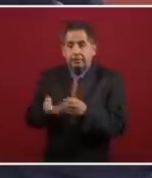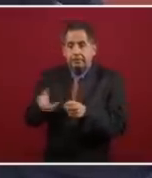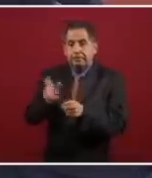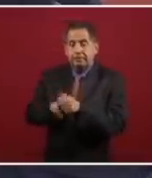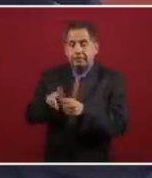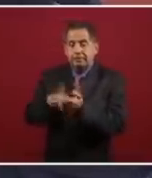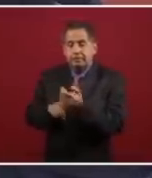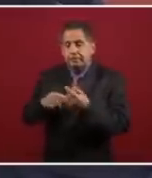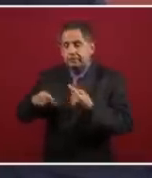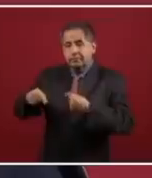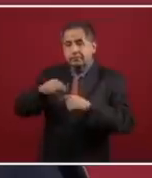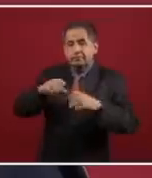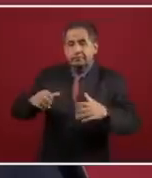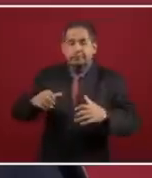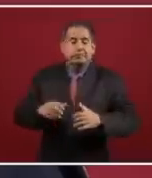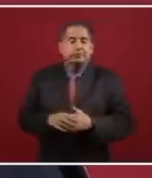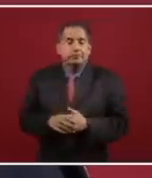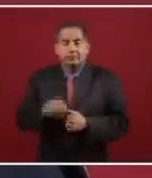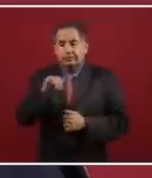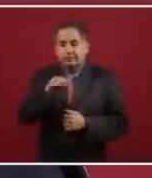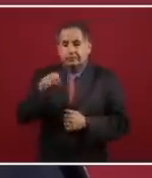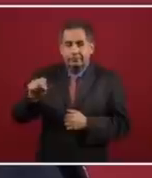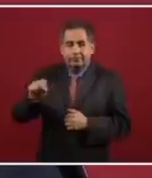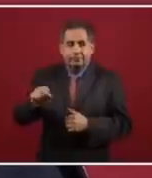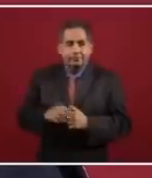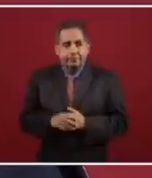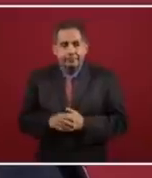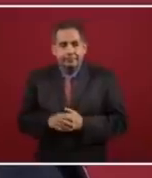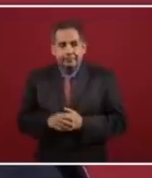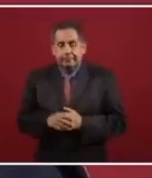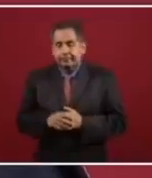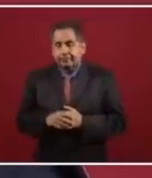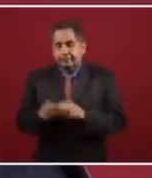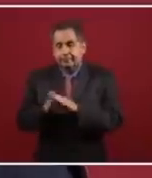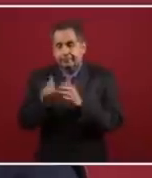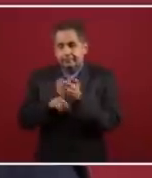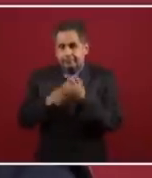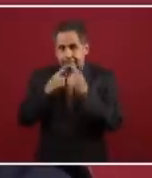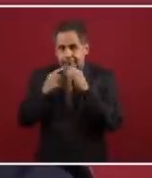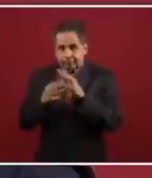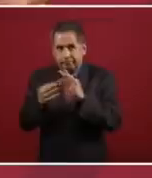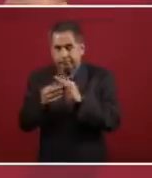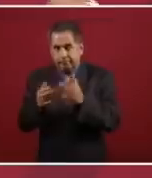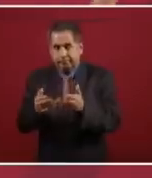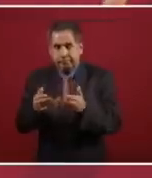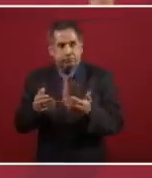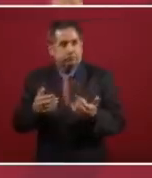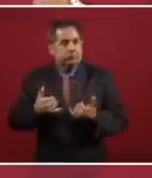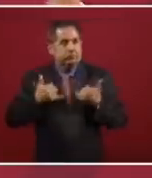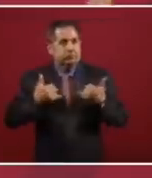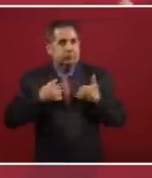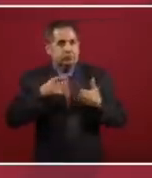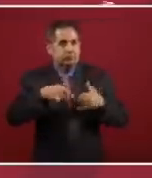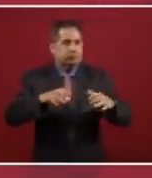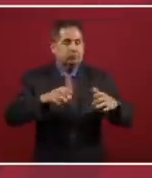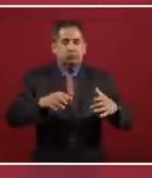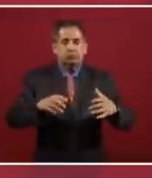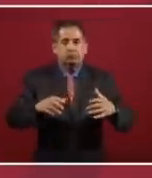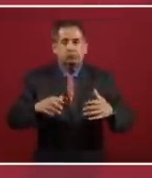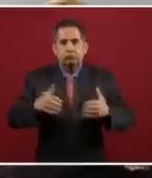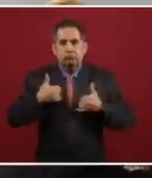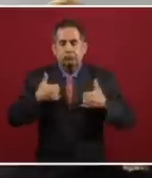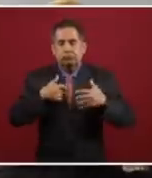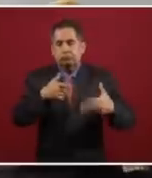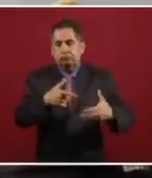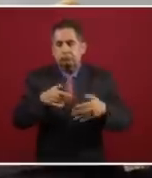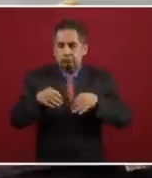de IMSS Bienestar, que son grupos de adolescentes, ¿sí?,